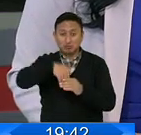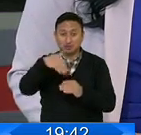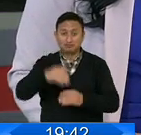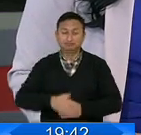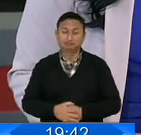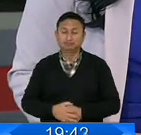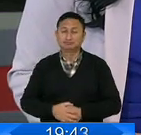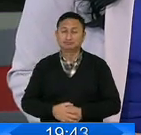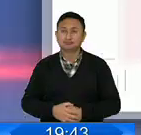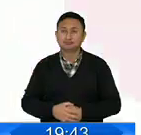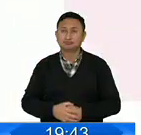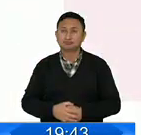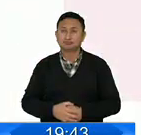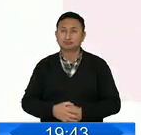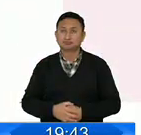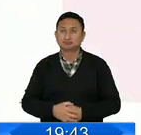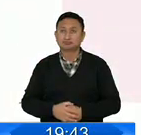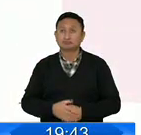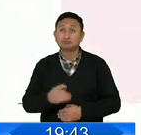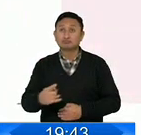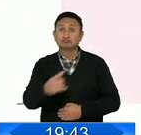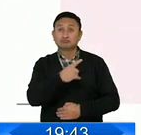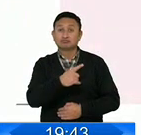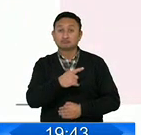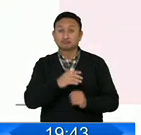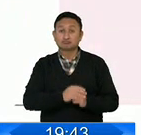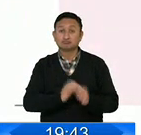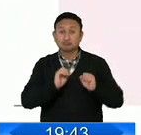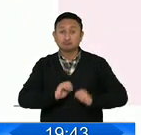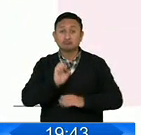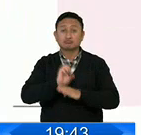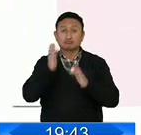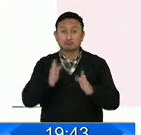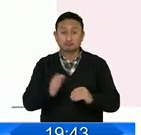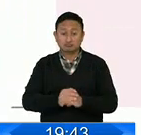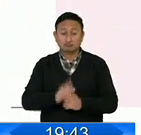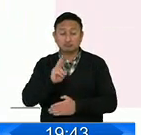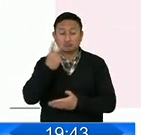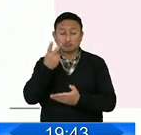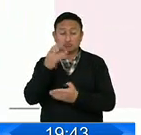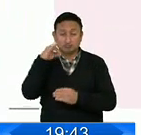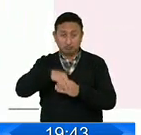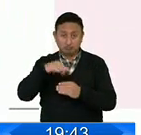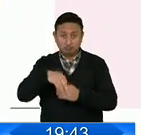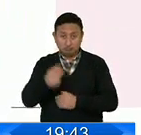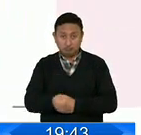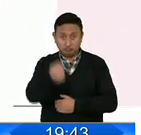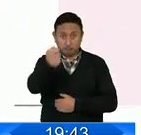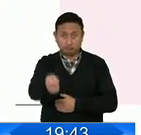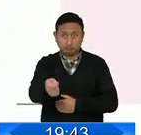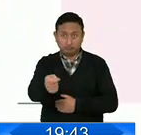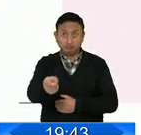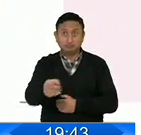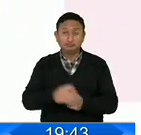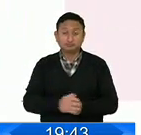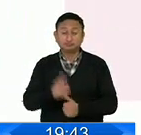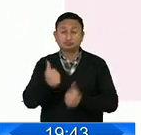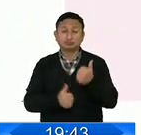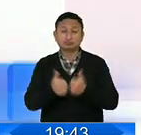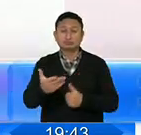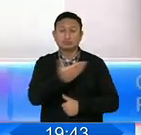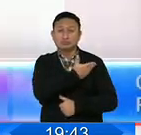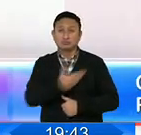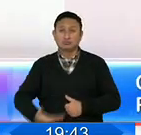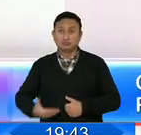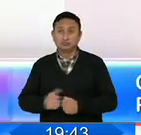impresos. Se trata de esta papeleta la que recibirán los ecuatorianos en la segunda vuelta electoral, donde constan los candidatos presidenciales